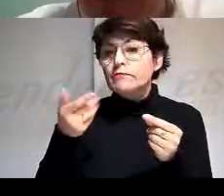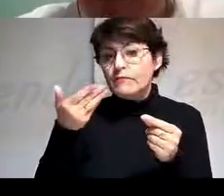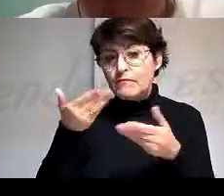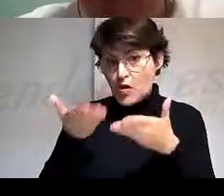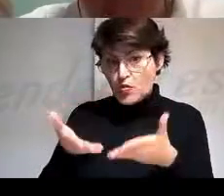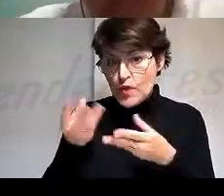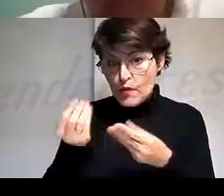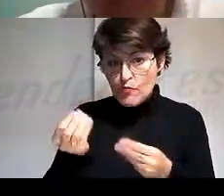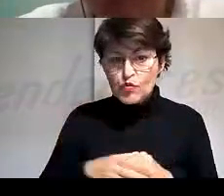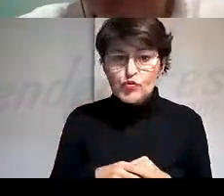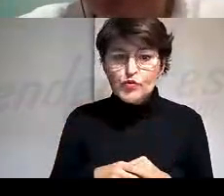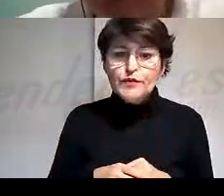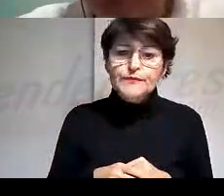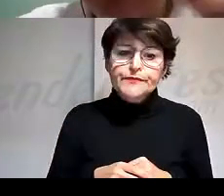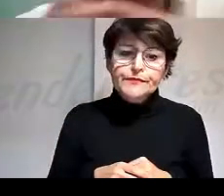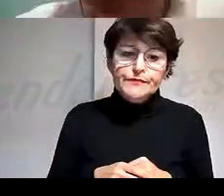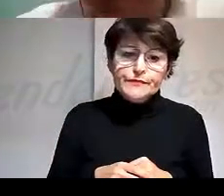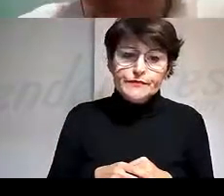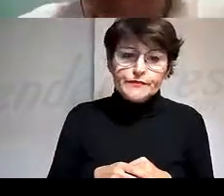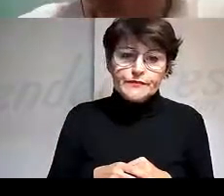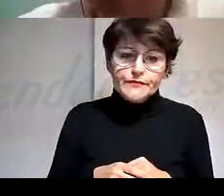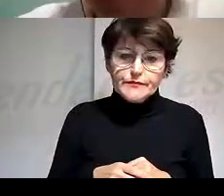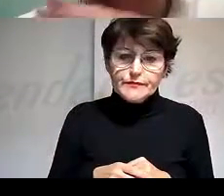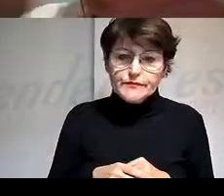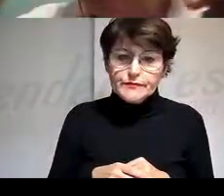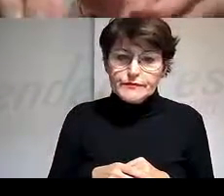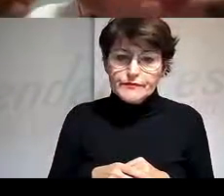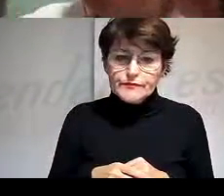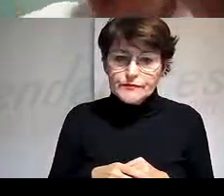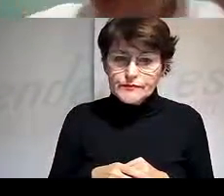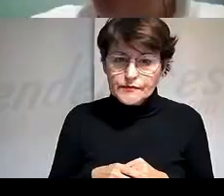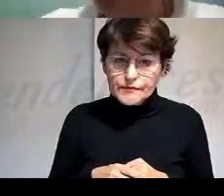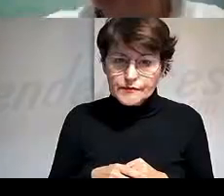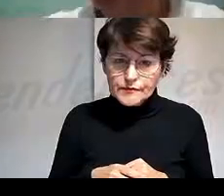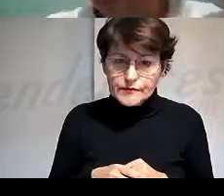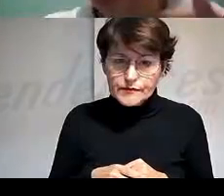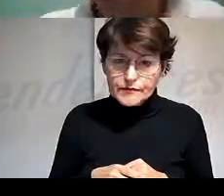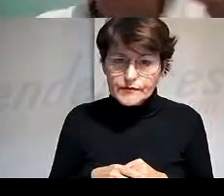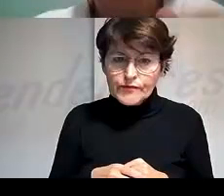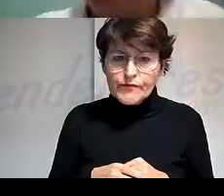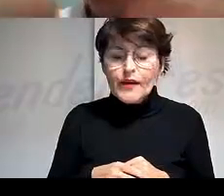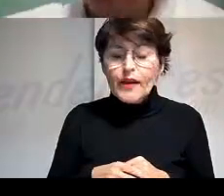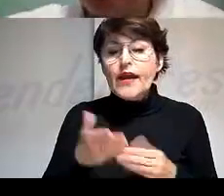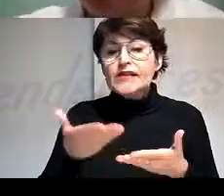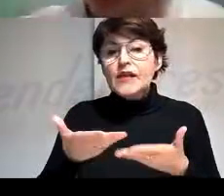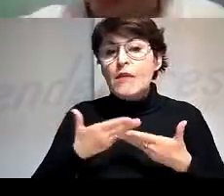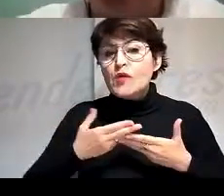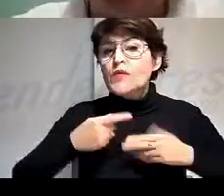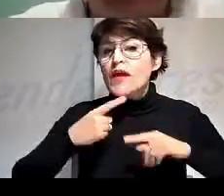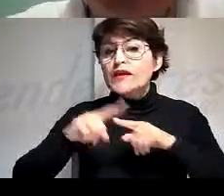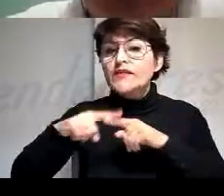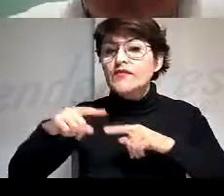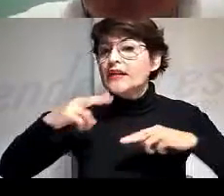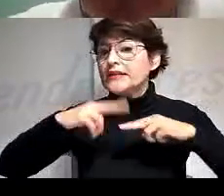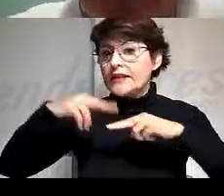en ese sentido a la hora de reponer proteínas, porque vamos a tener prácticamente todos los ladrillos necesarios para poder